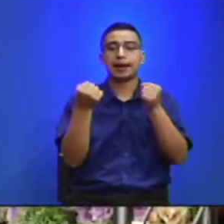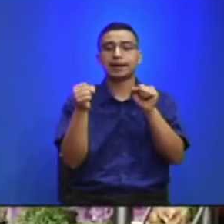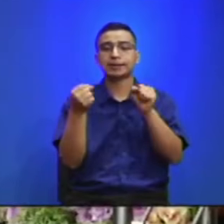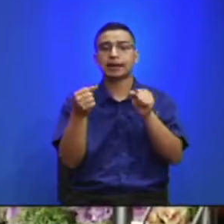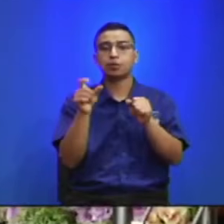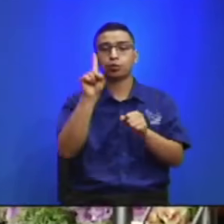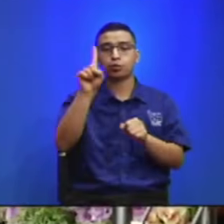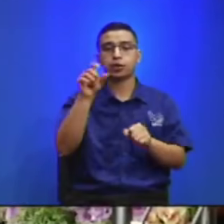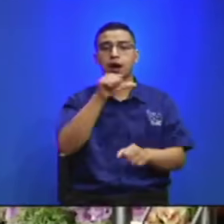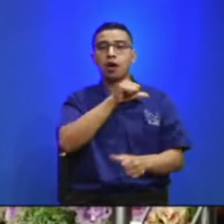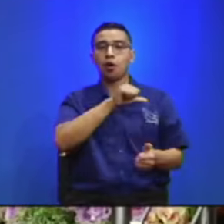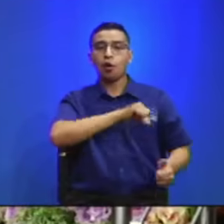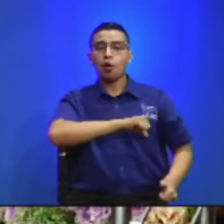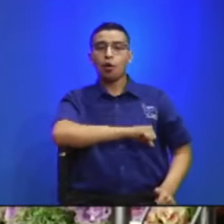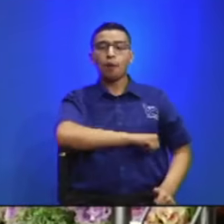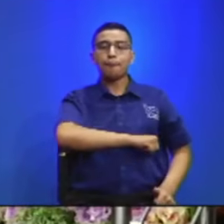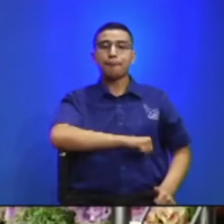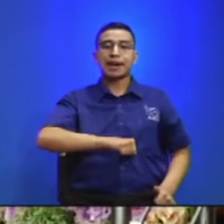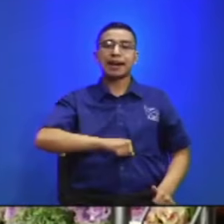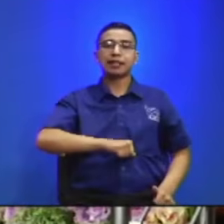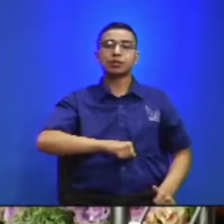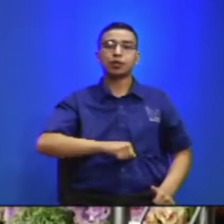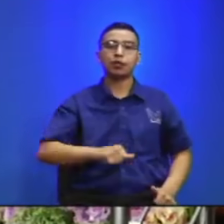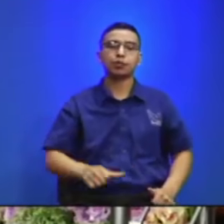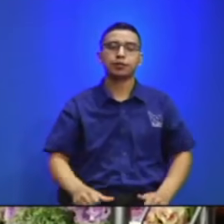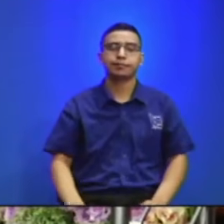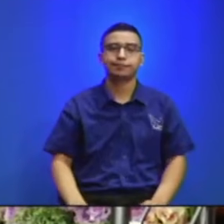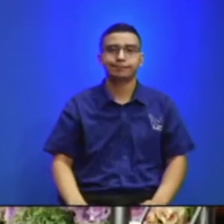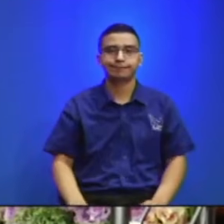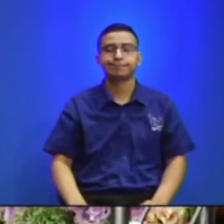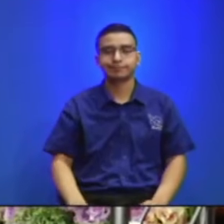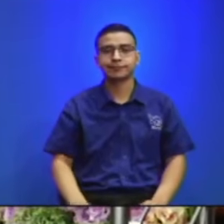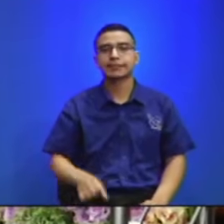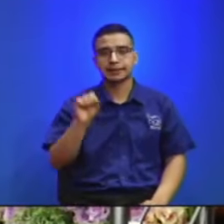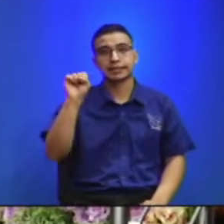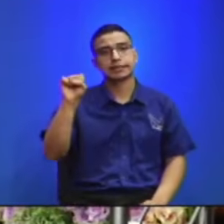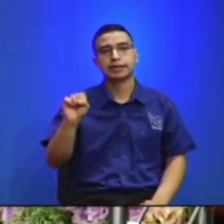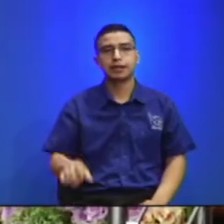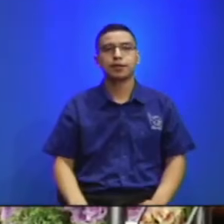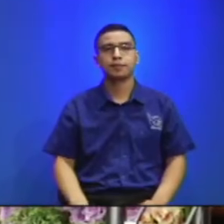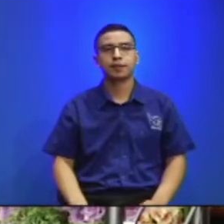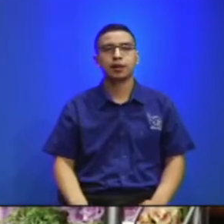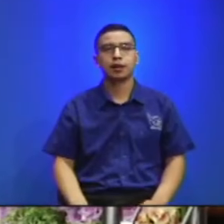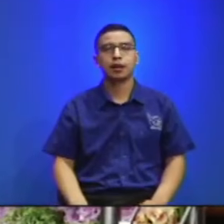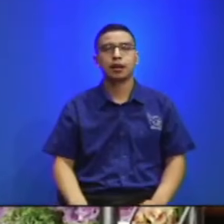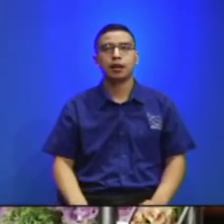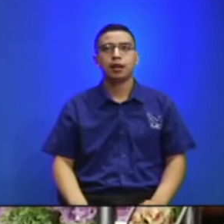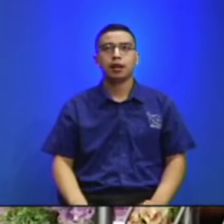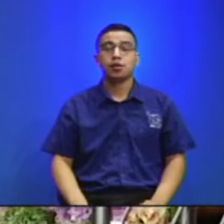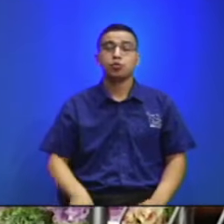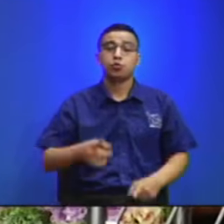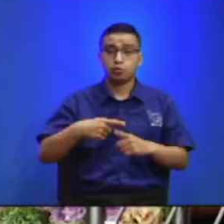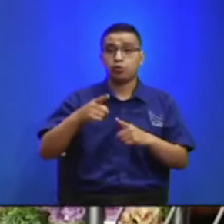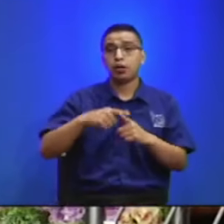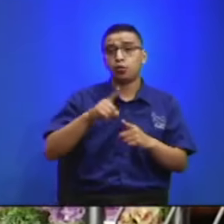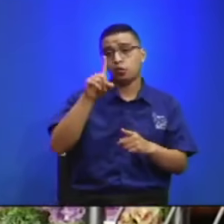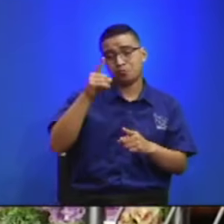están siendo operada que no se le puede extraer porque se le metió se le metió